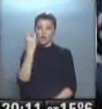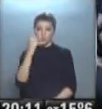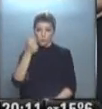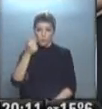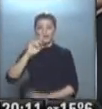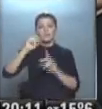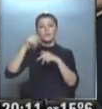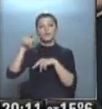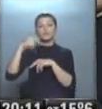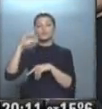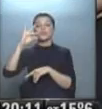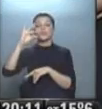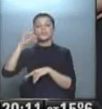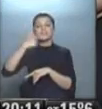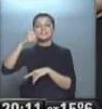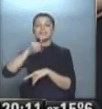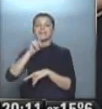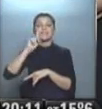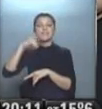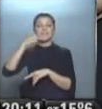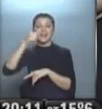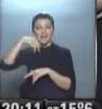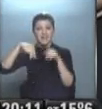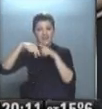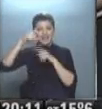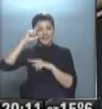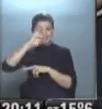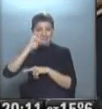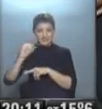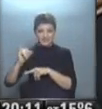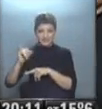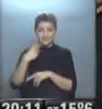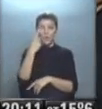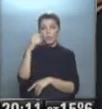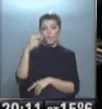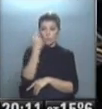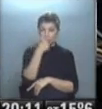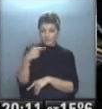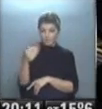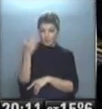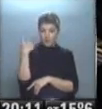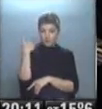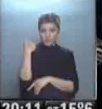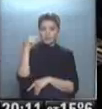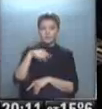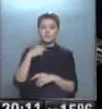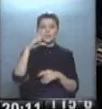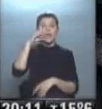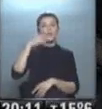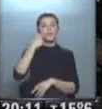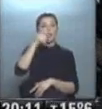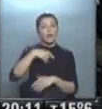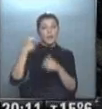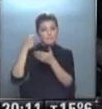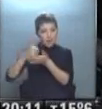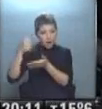CIDE, Fernando de Santibáñez. Al cabo de una semana de alegatos, el fiscal Sabrina Nahmer consideró probado el pago de los sobornos